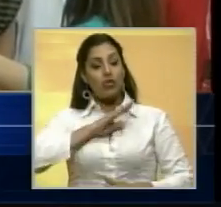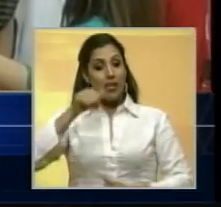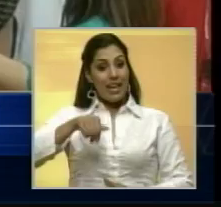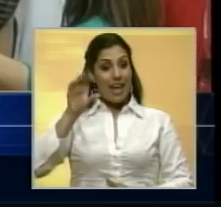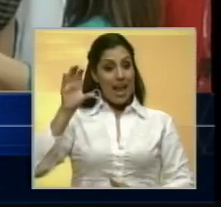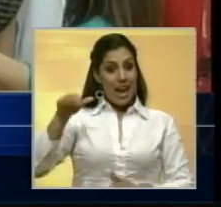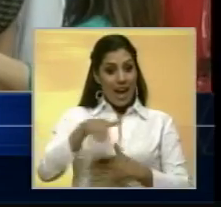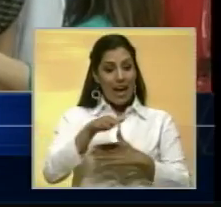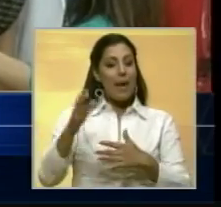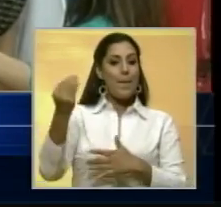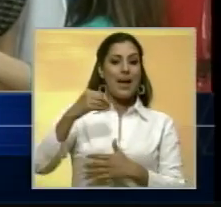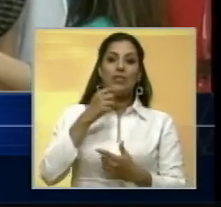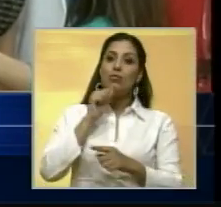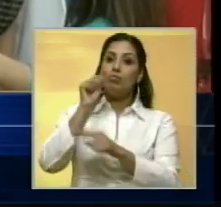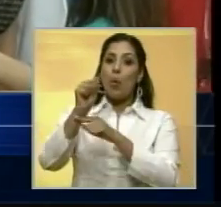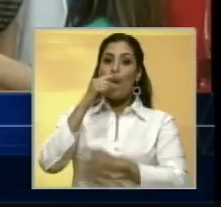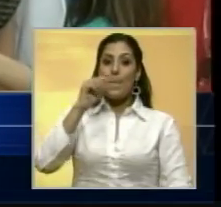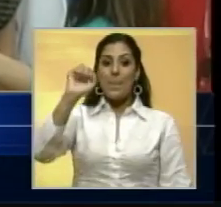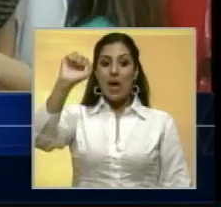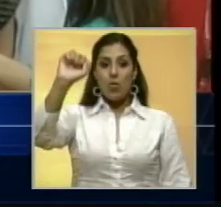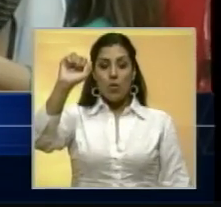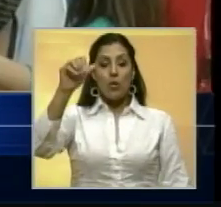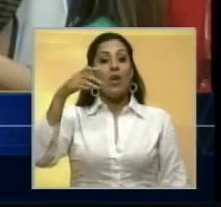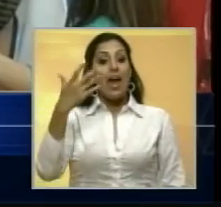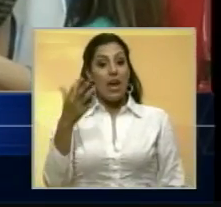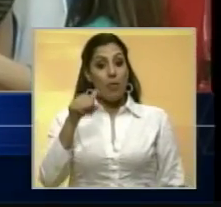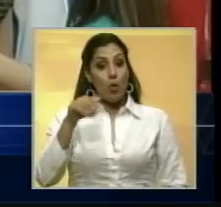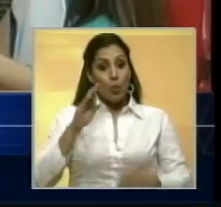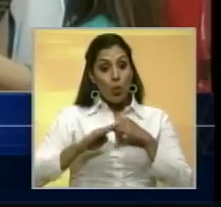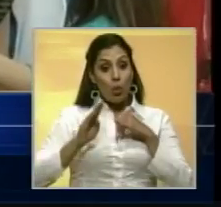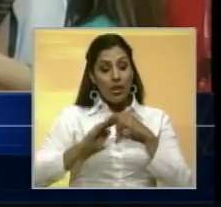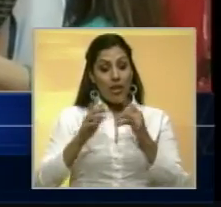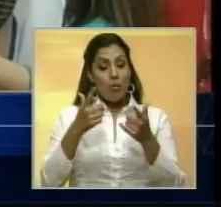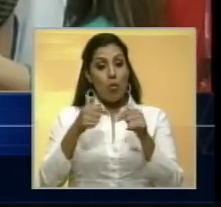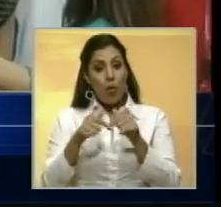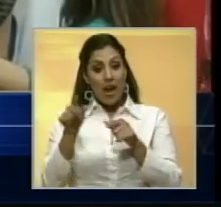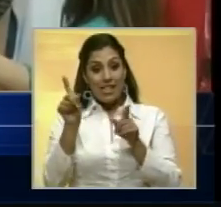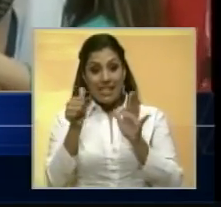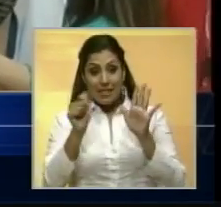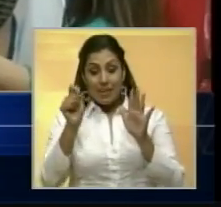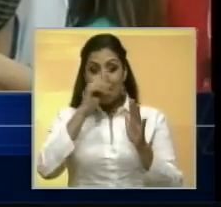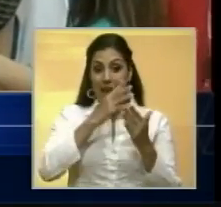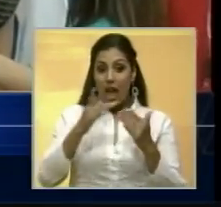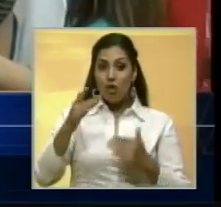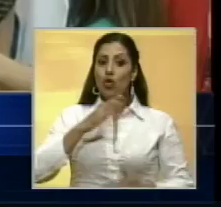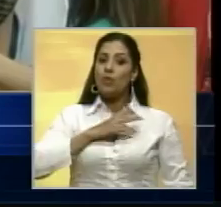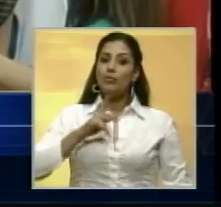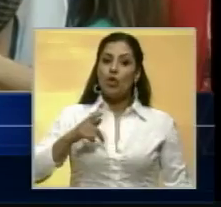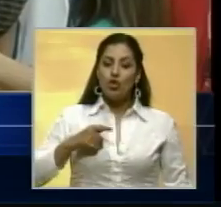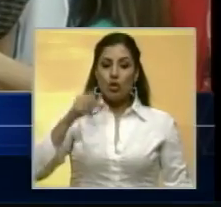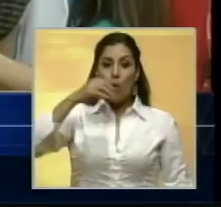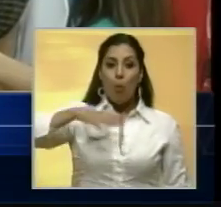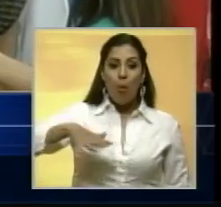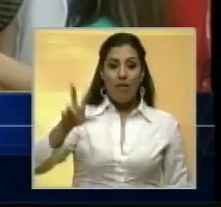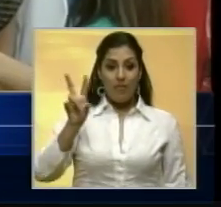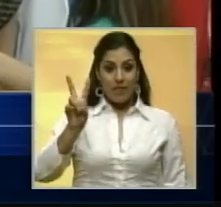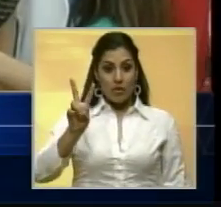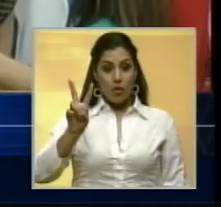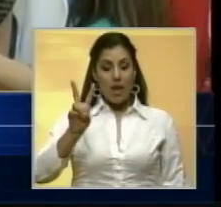calle además para decirle al presidente Nicolás Maduro que en este último cuatrimestre del año nosotros, el pueblo de